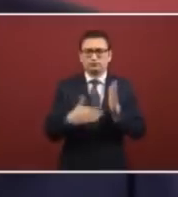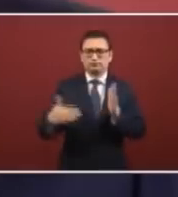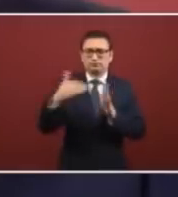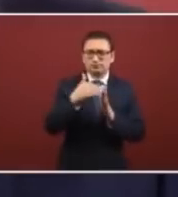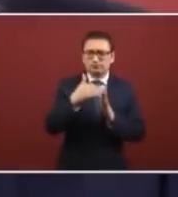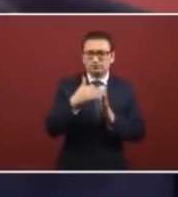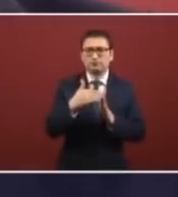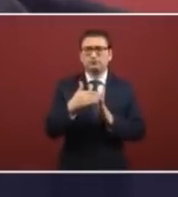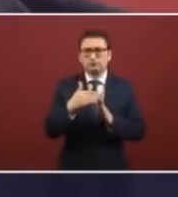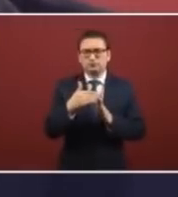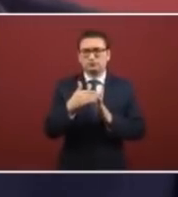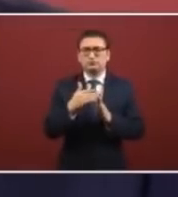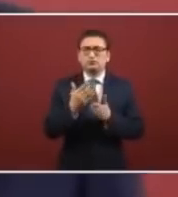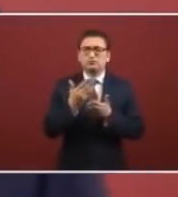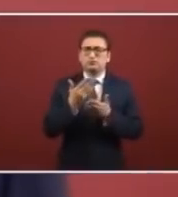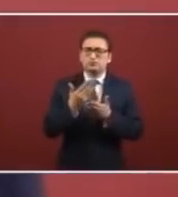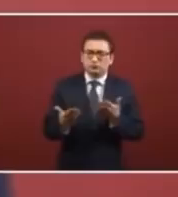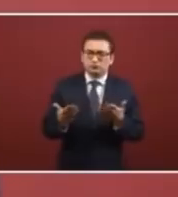han recibido